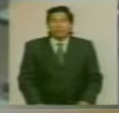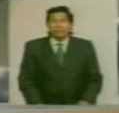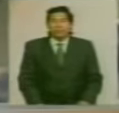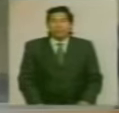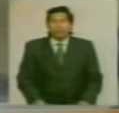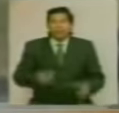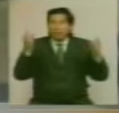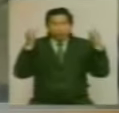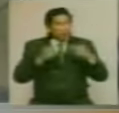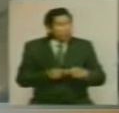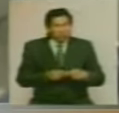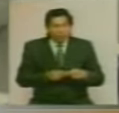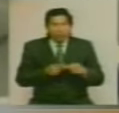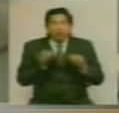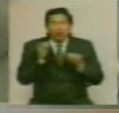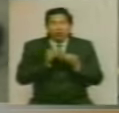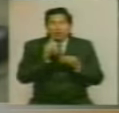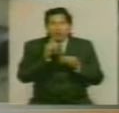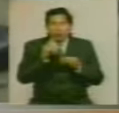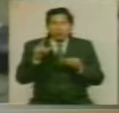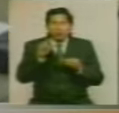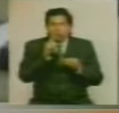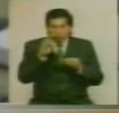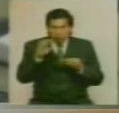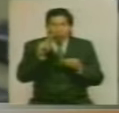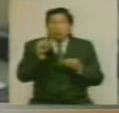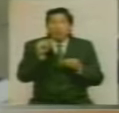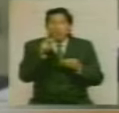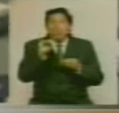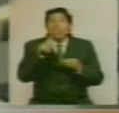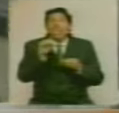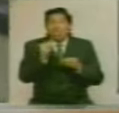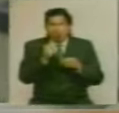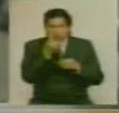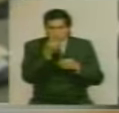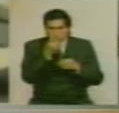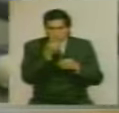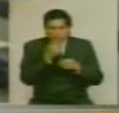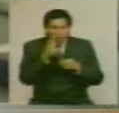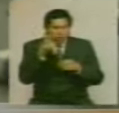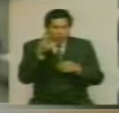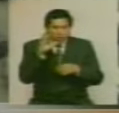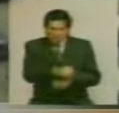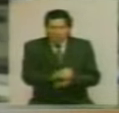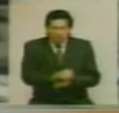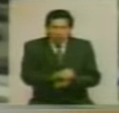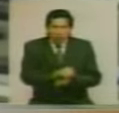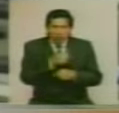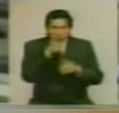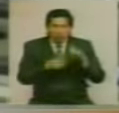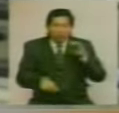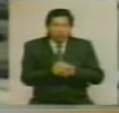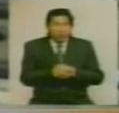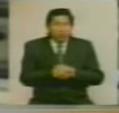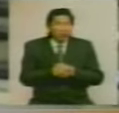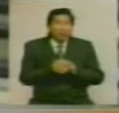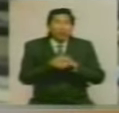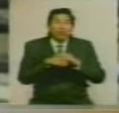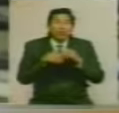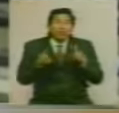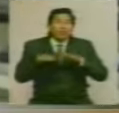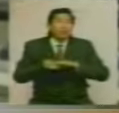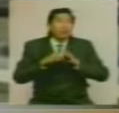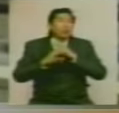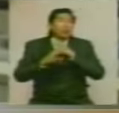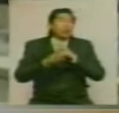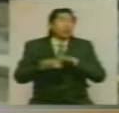graves sin duda más de 120 kilos de droga incautó la fuerza especial de lucha contra el narcotráfico escondidos en un compartimiento de